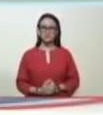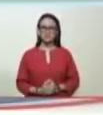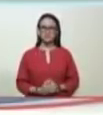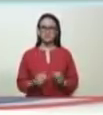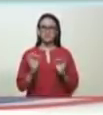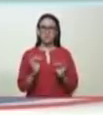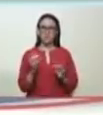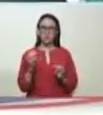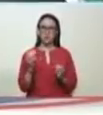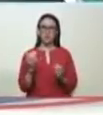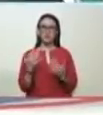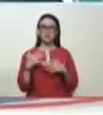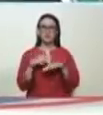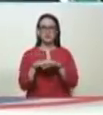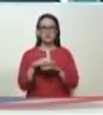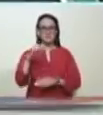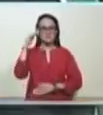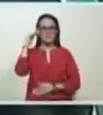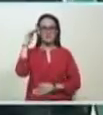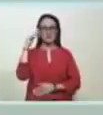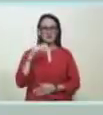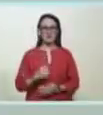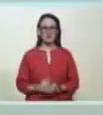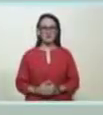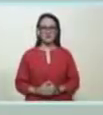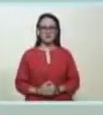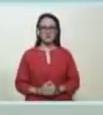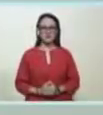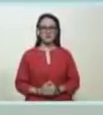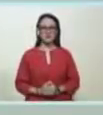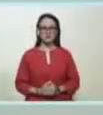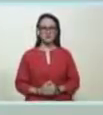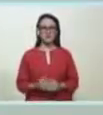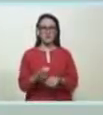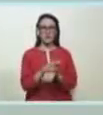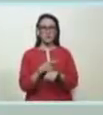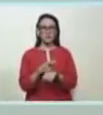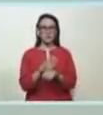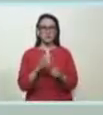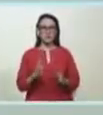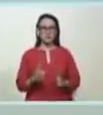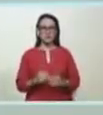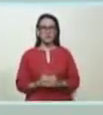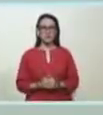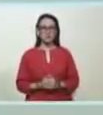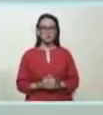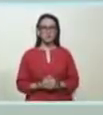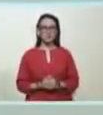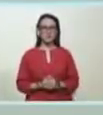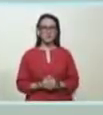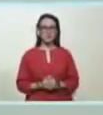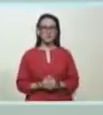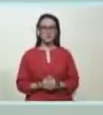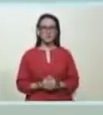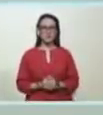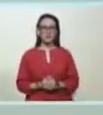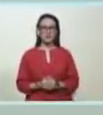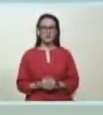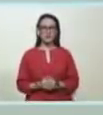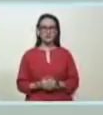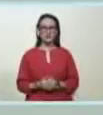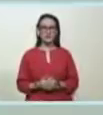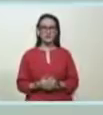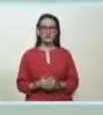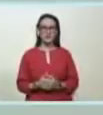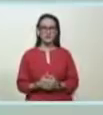oficiales integrantes del alto mando militar, ciudadanas gobernadoras, ciudadanos gobernadores, alcaldesas